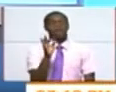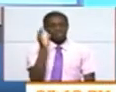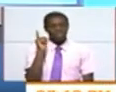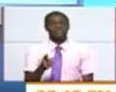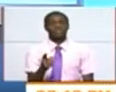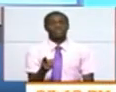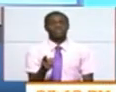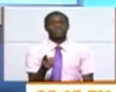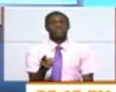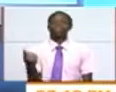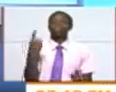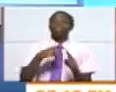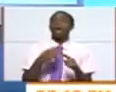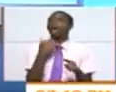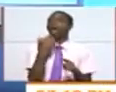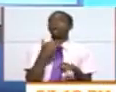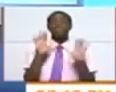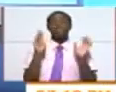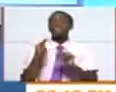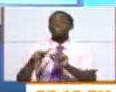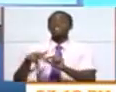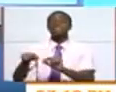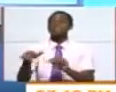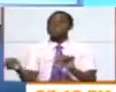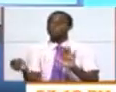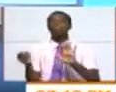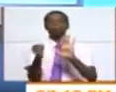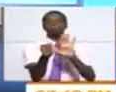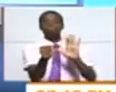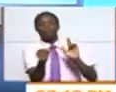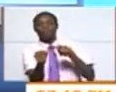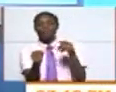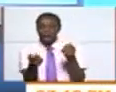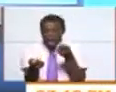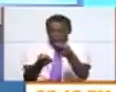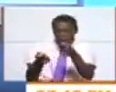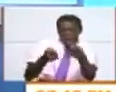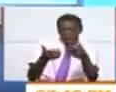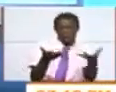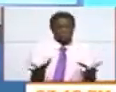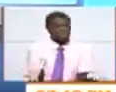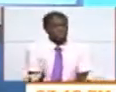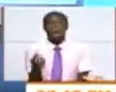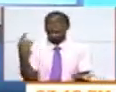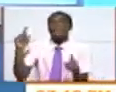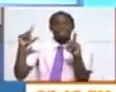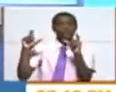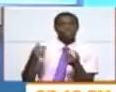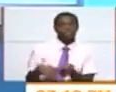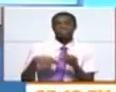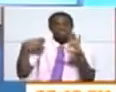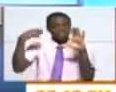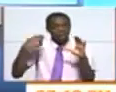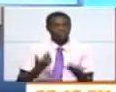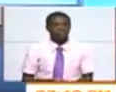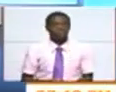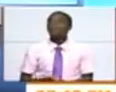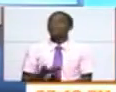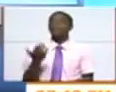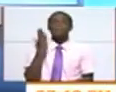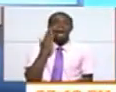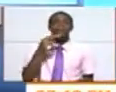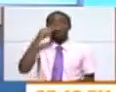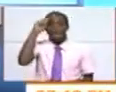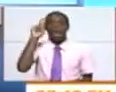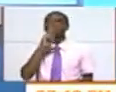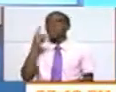Y tampoco puedo entender que los niños sean utilizados de esta forma. Aquí mostramos fotos, videos, declaraciones de madres, padres,